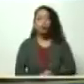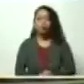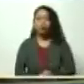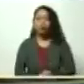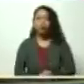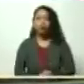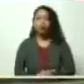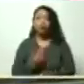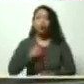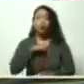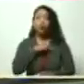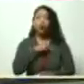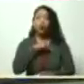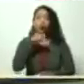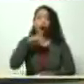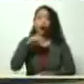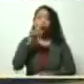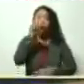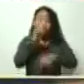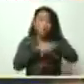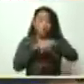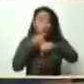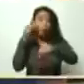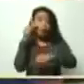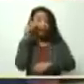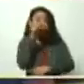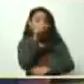Estábamos hasta hace un minuto viendo